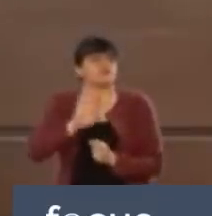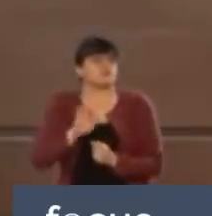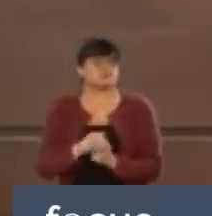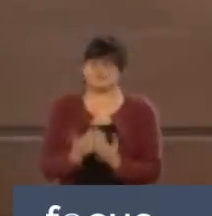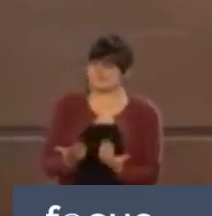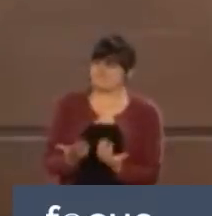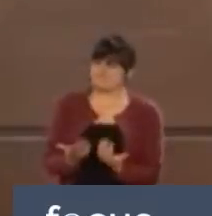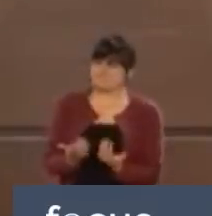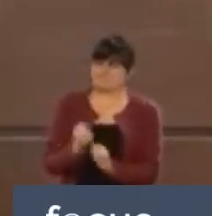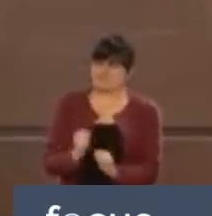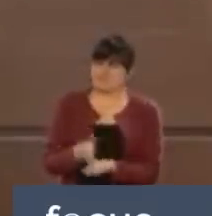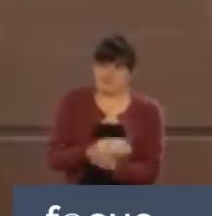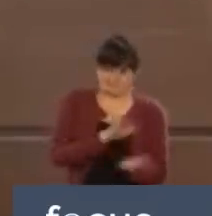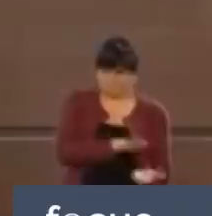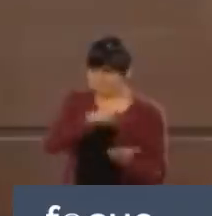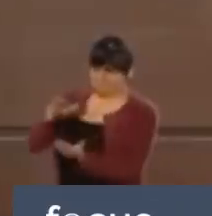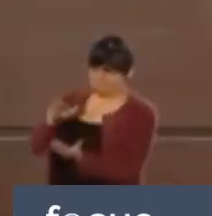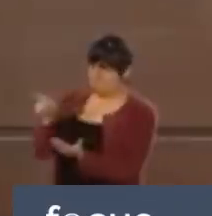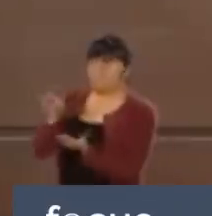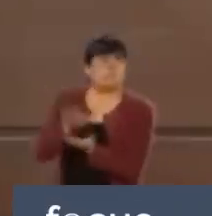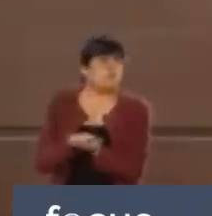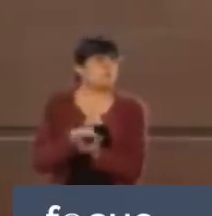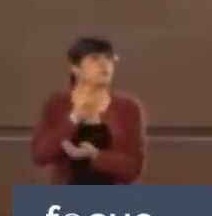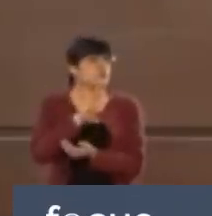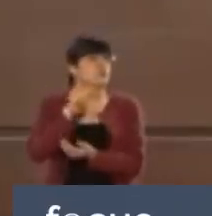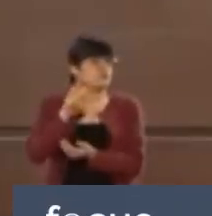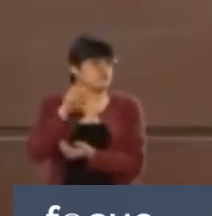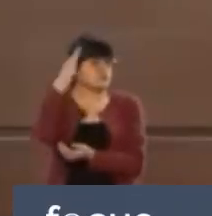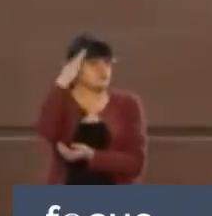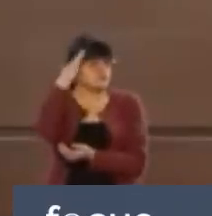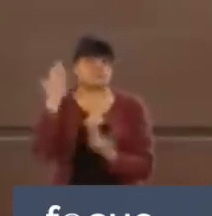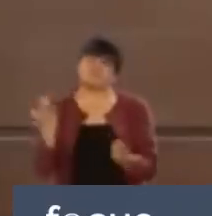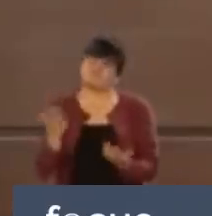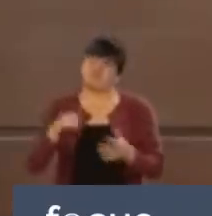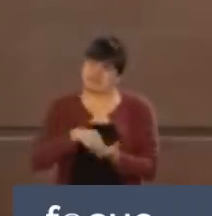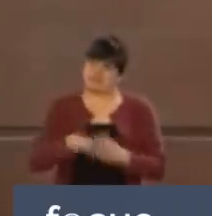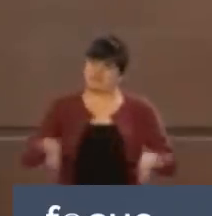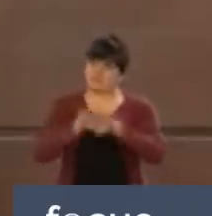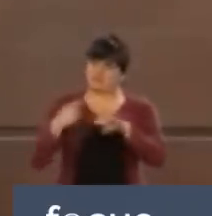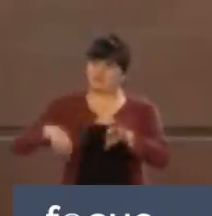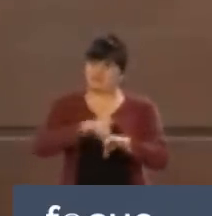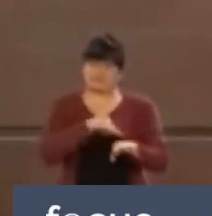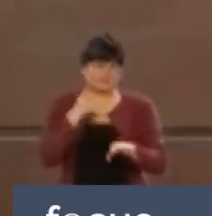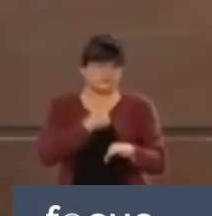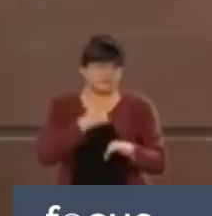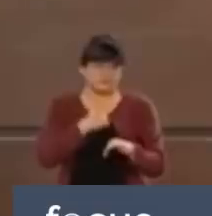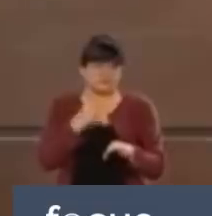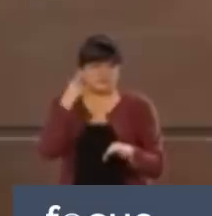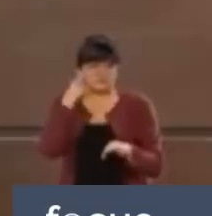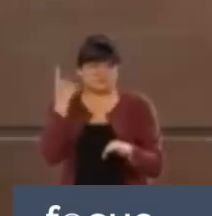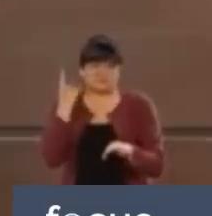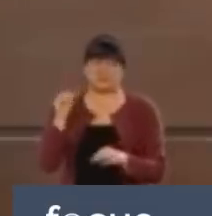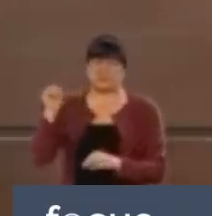Nosotros quisiéramos invitar a que en esa reforma se contemple, doctor Medina, que sea la Procuraduría y la Defensoría